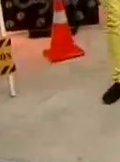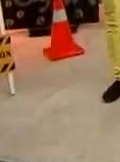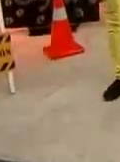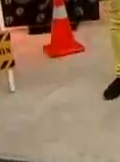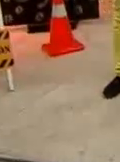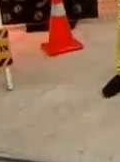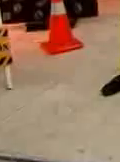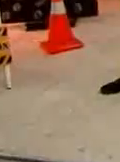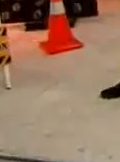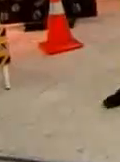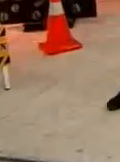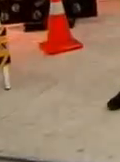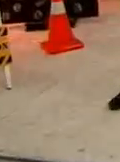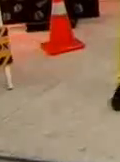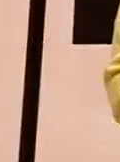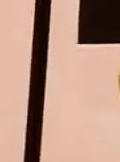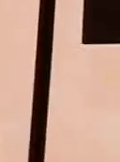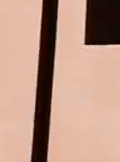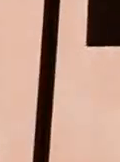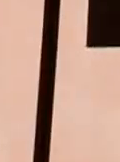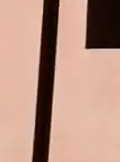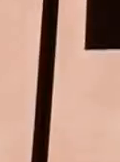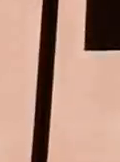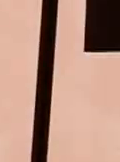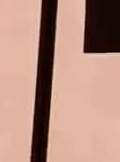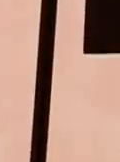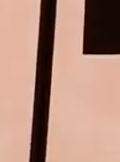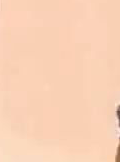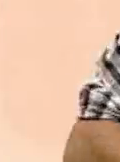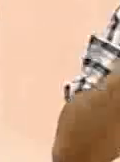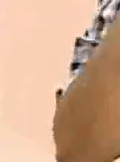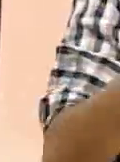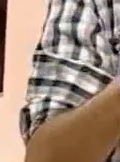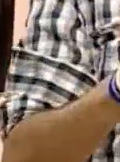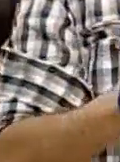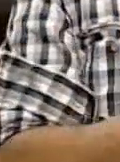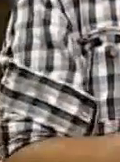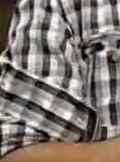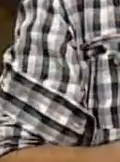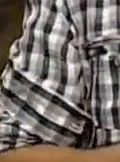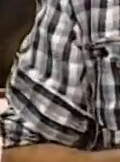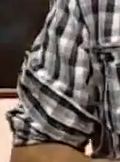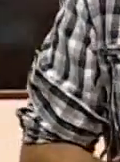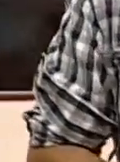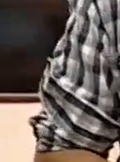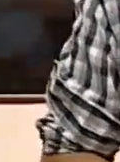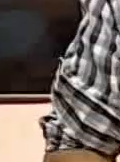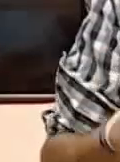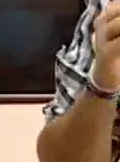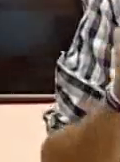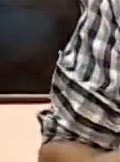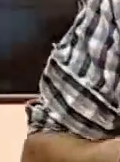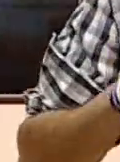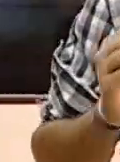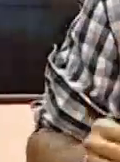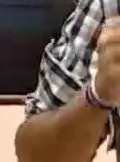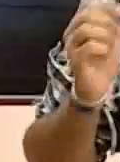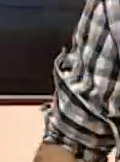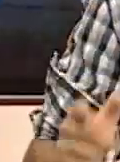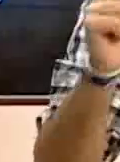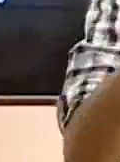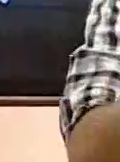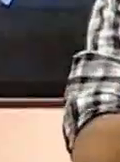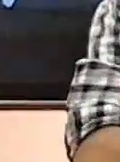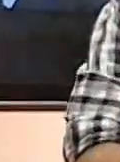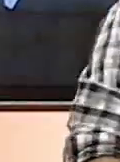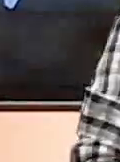Hoy, no se pierda Café TV porque hablaremos sobre la placa bacteriana. En nuestro segmento Loncheros, aprenda cómo se hacen las famosas tortillas de